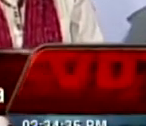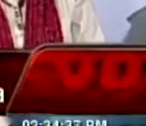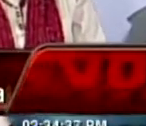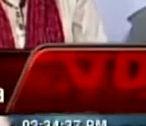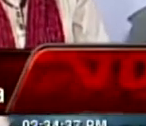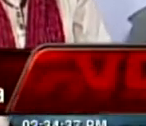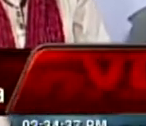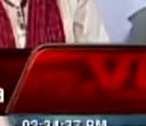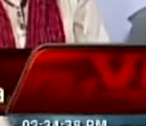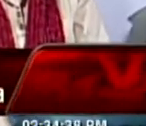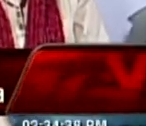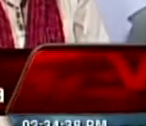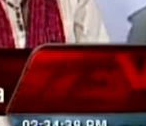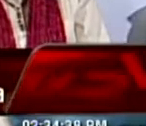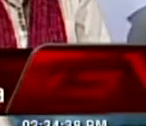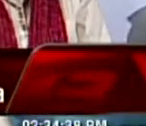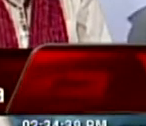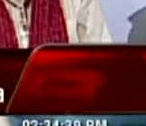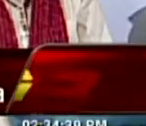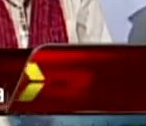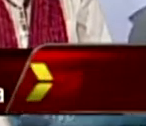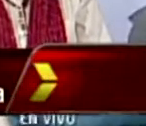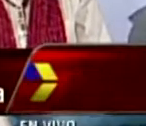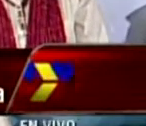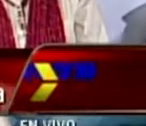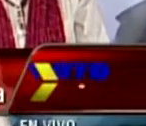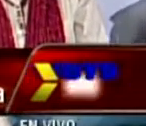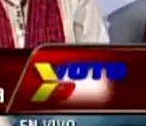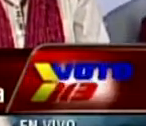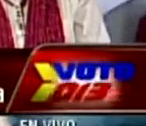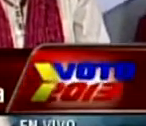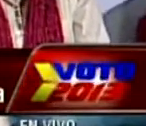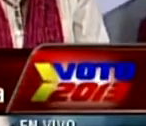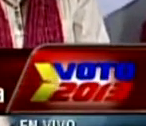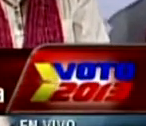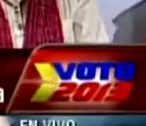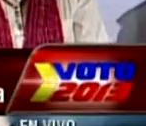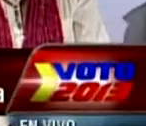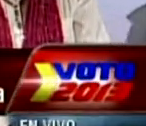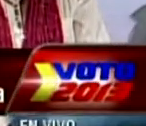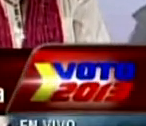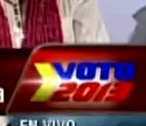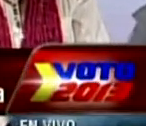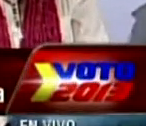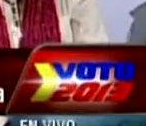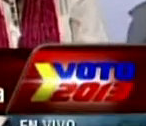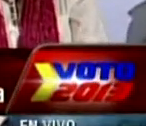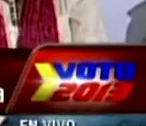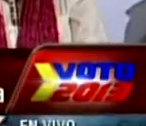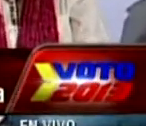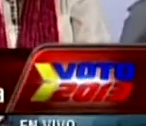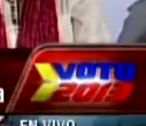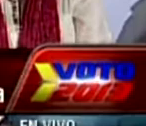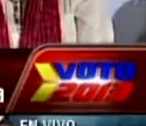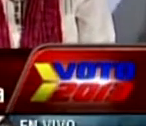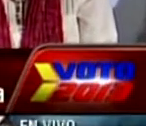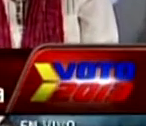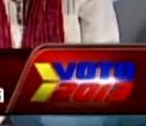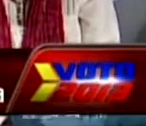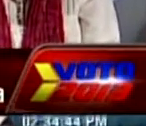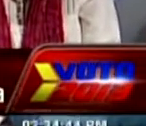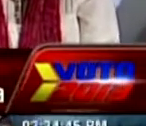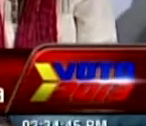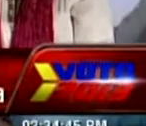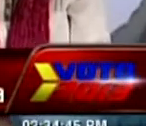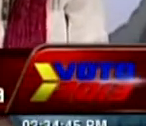El testigo de este diálogo y su llamado, aquí está, hace 11 años. Venía el presidente de un